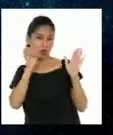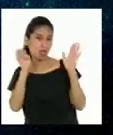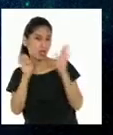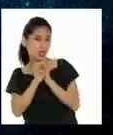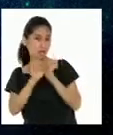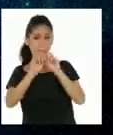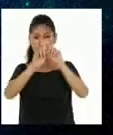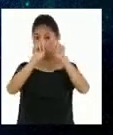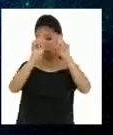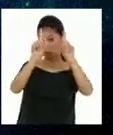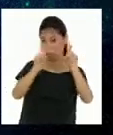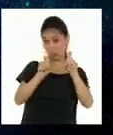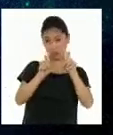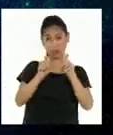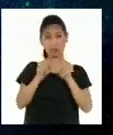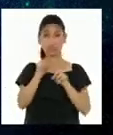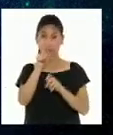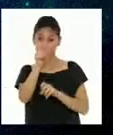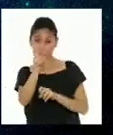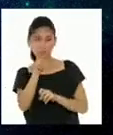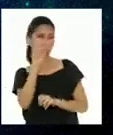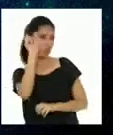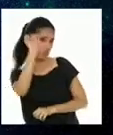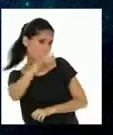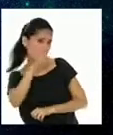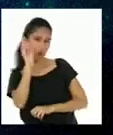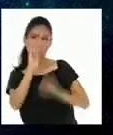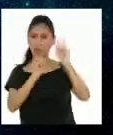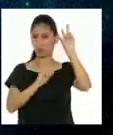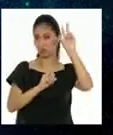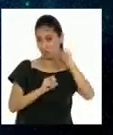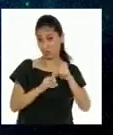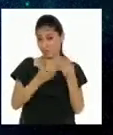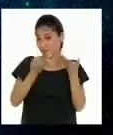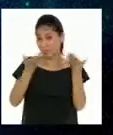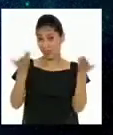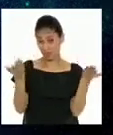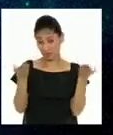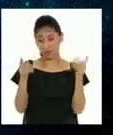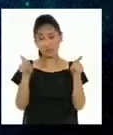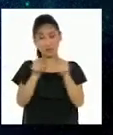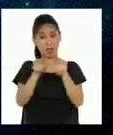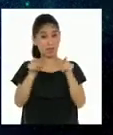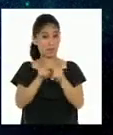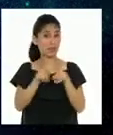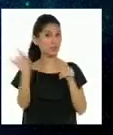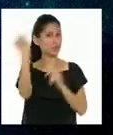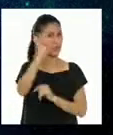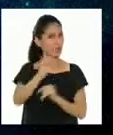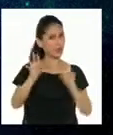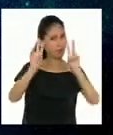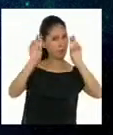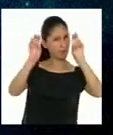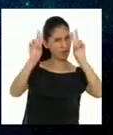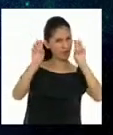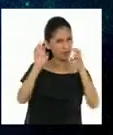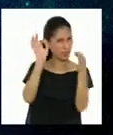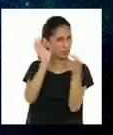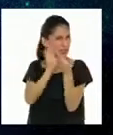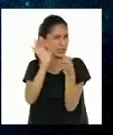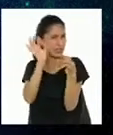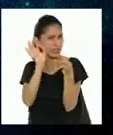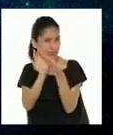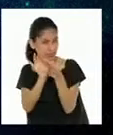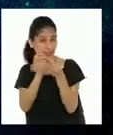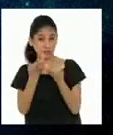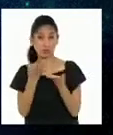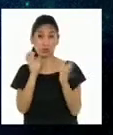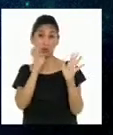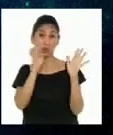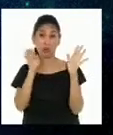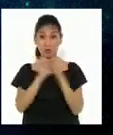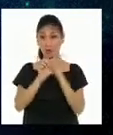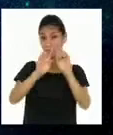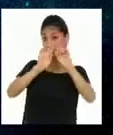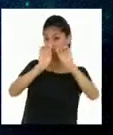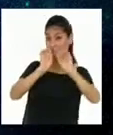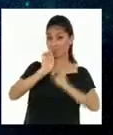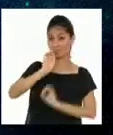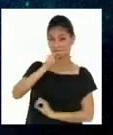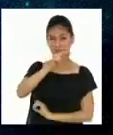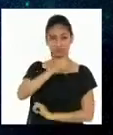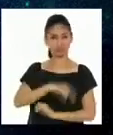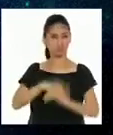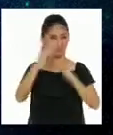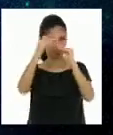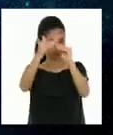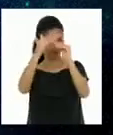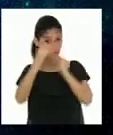con sí o no. Se deben utilizar solo para temas muy bien definidos que admiten dos alternativas como respuesta.